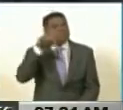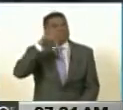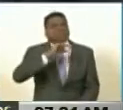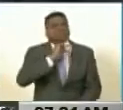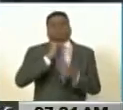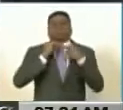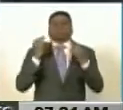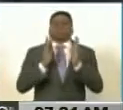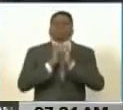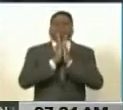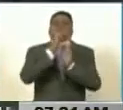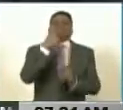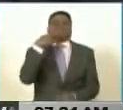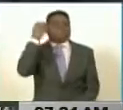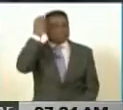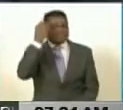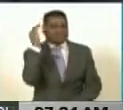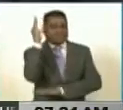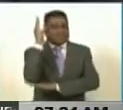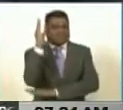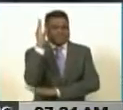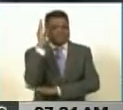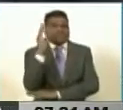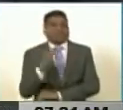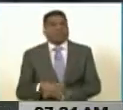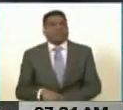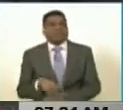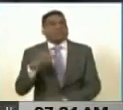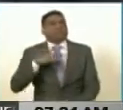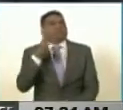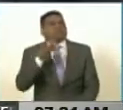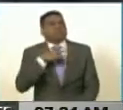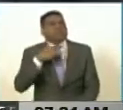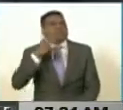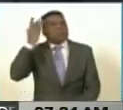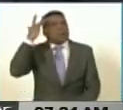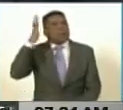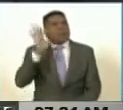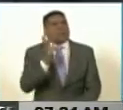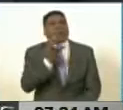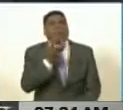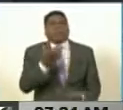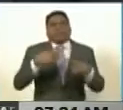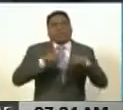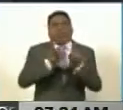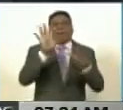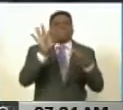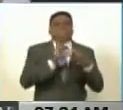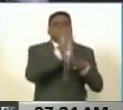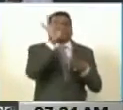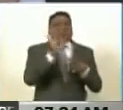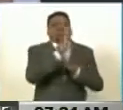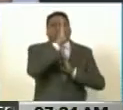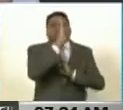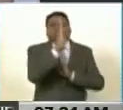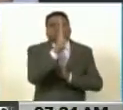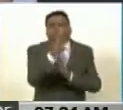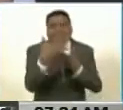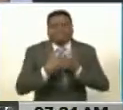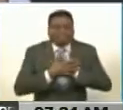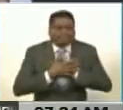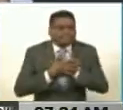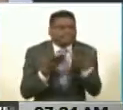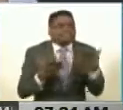venezolana refieren. Porque yo siento y creo que un guía espiritual debe expresarse en